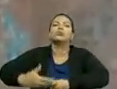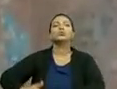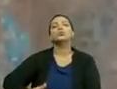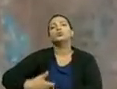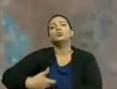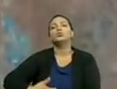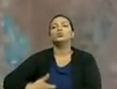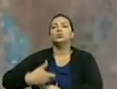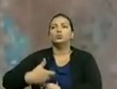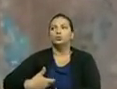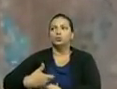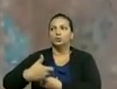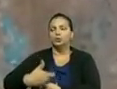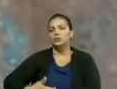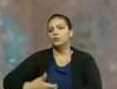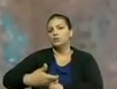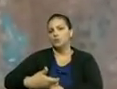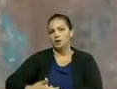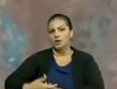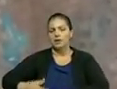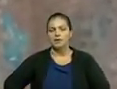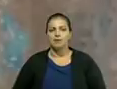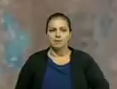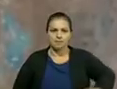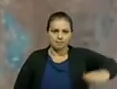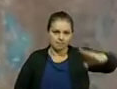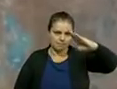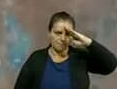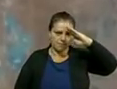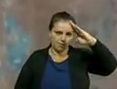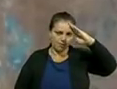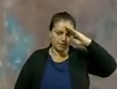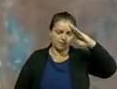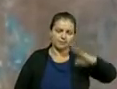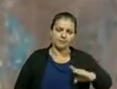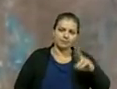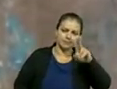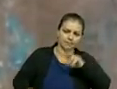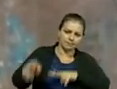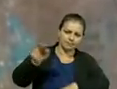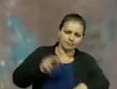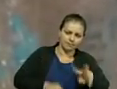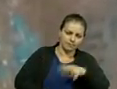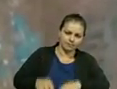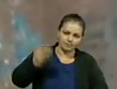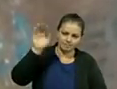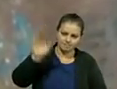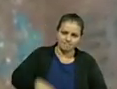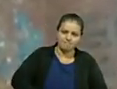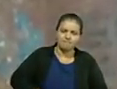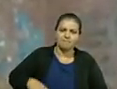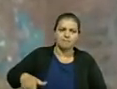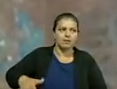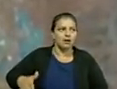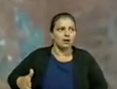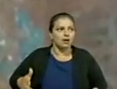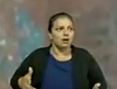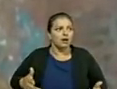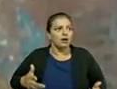de llevar un pastel, tenía el interior de una caja de pastel. Aproximadamente unos 200 gramos de